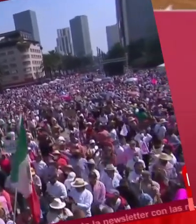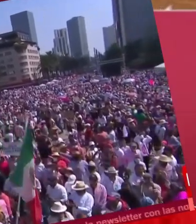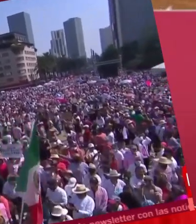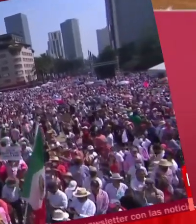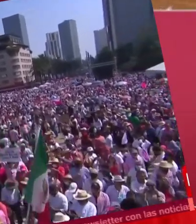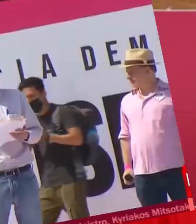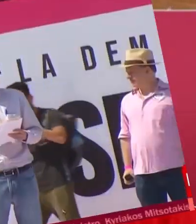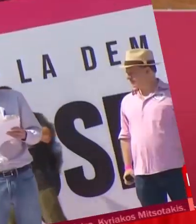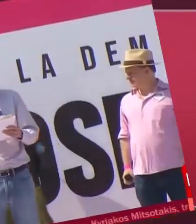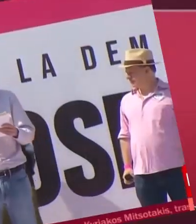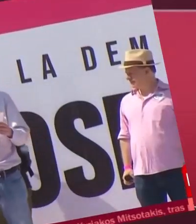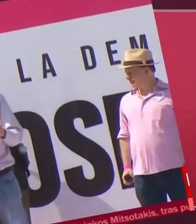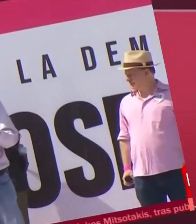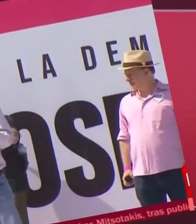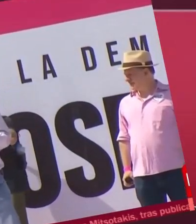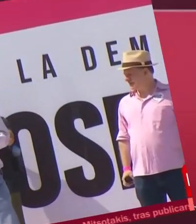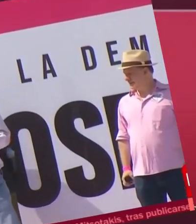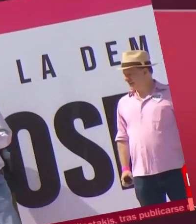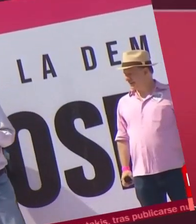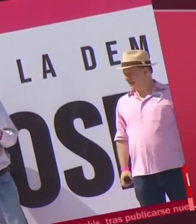Son muy deshonestos.